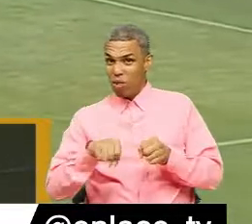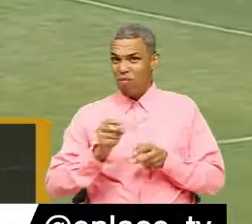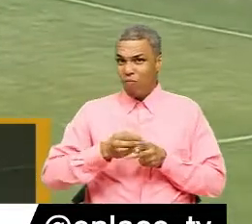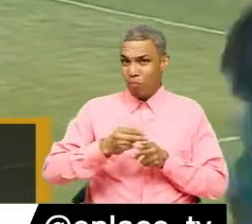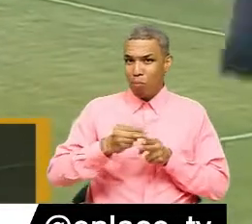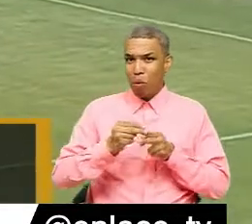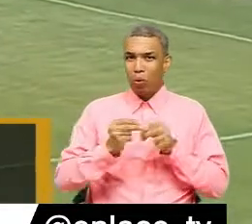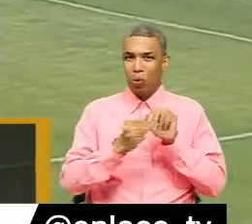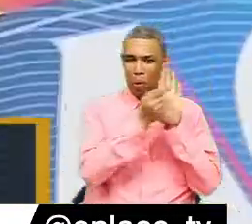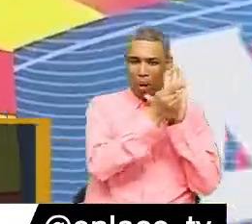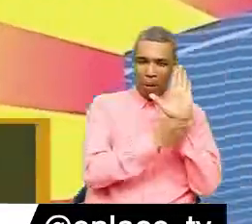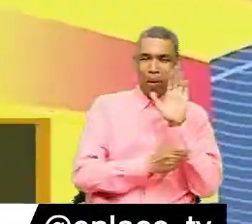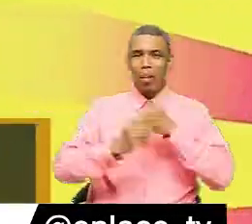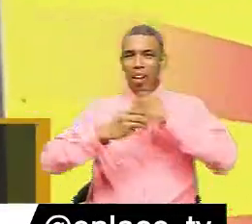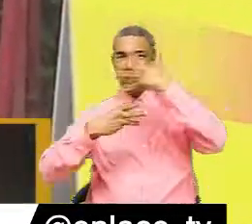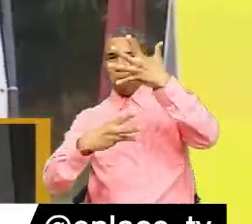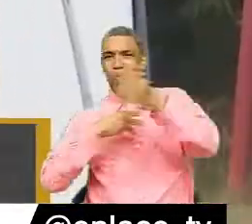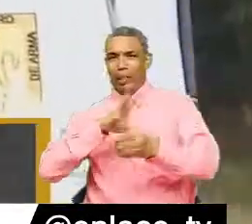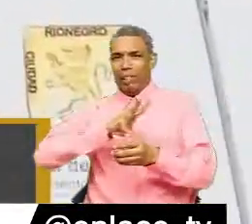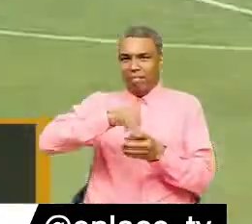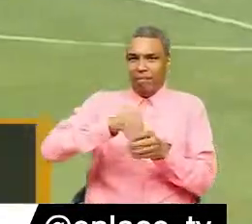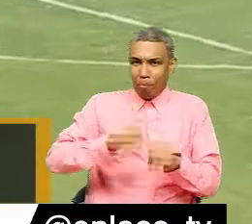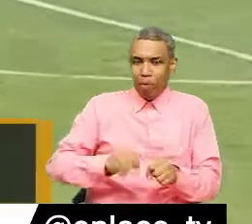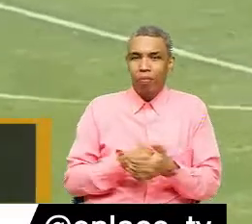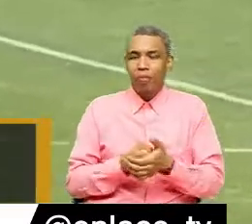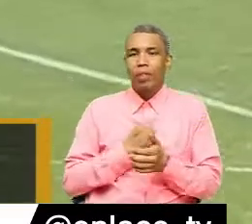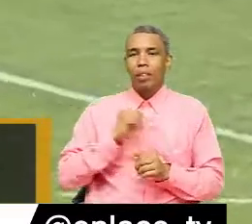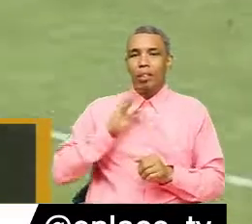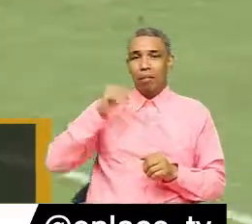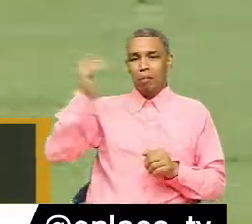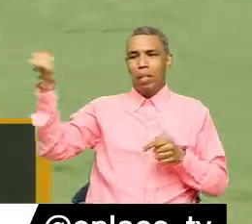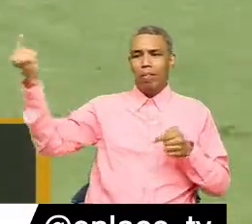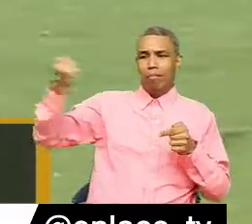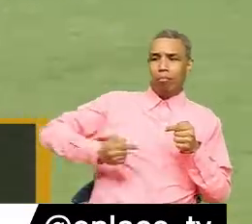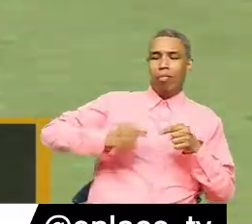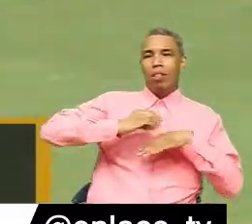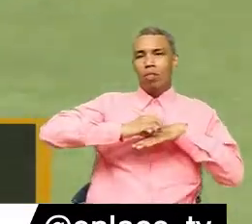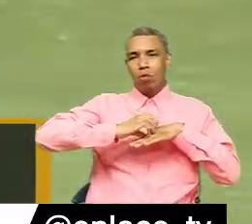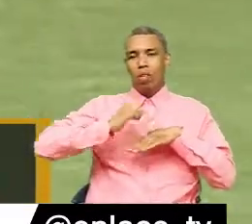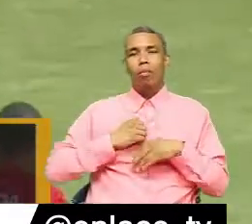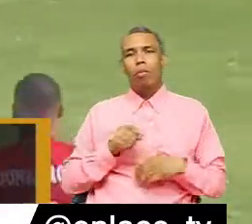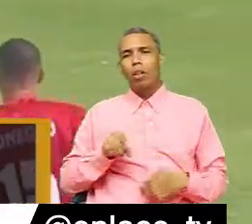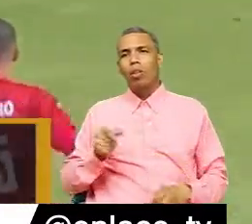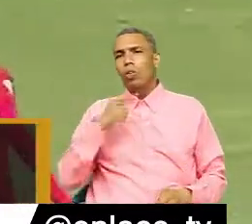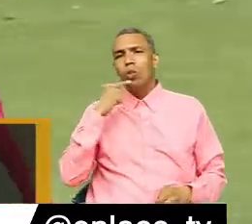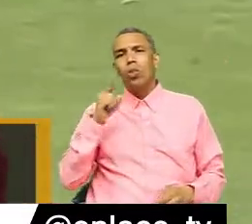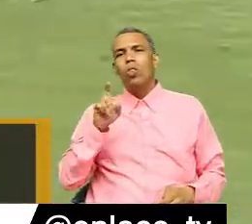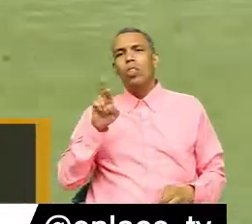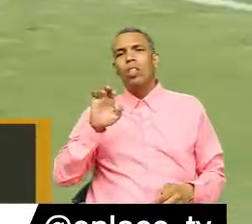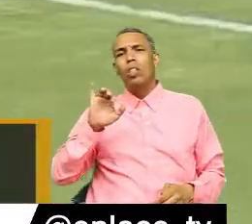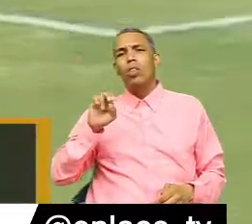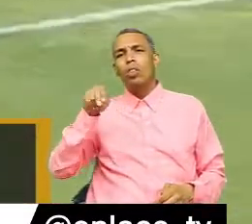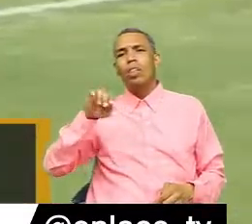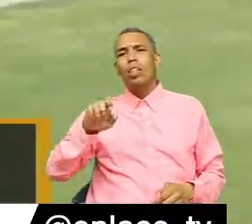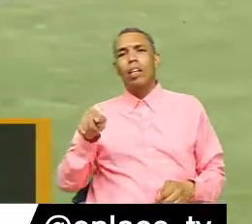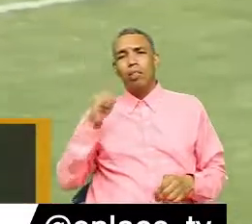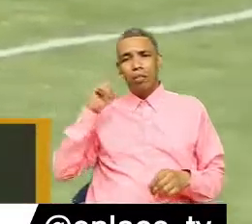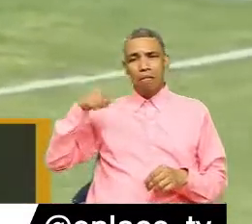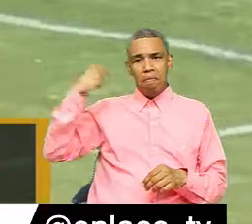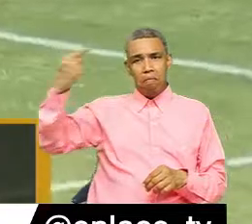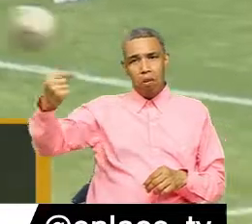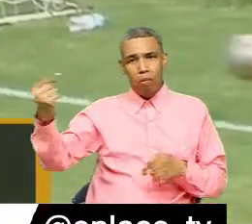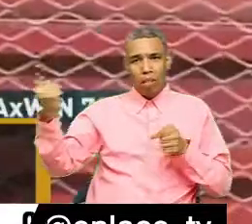finales. La próxima fecha, Alianza recibirá a Deportes Tolima, mientras que Río Negro Águilas queda con 26 unidades y tendrá que enfrentar